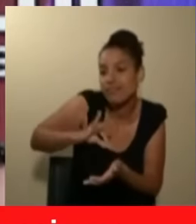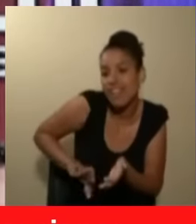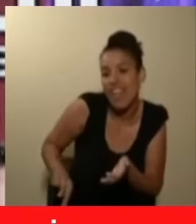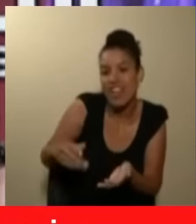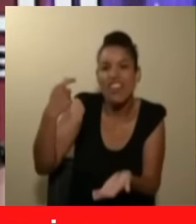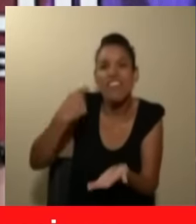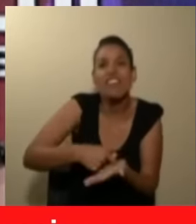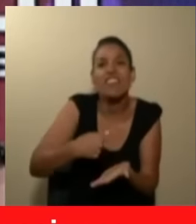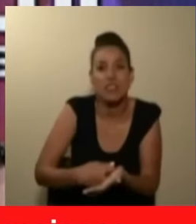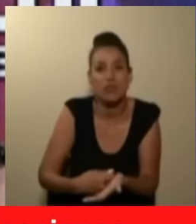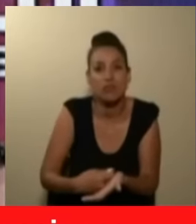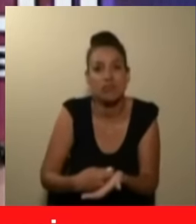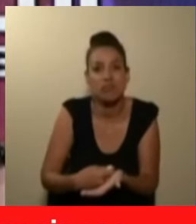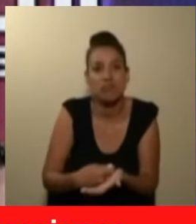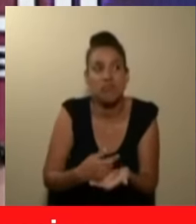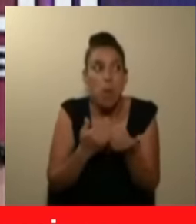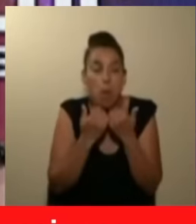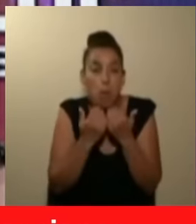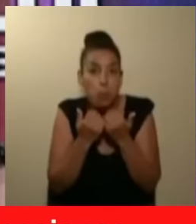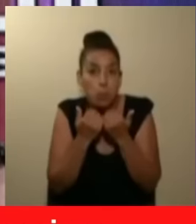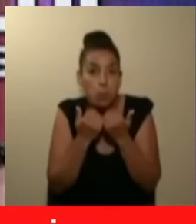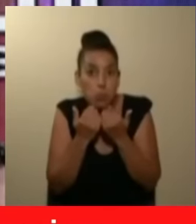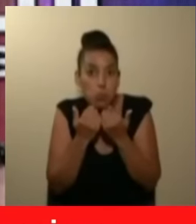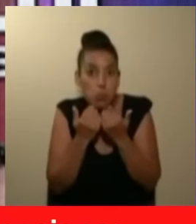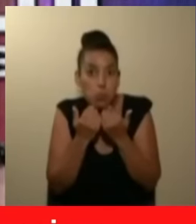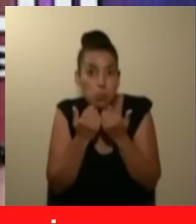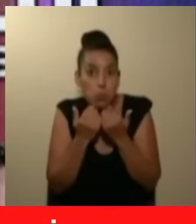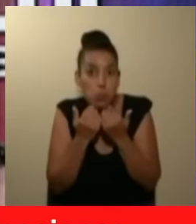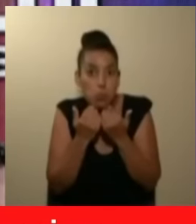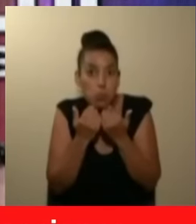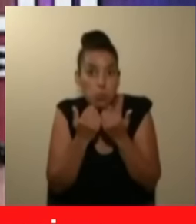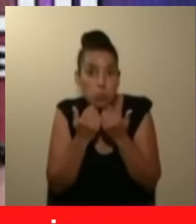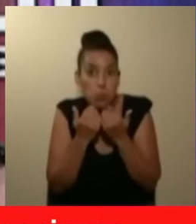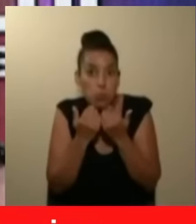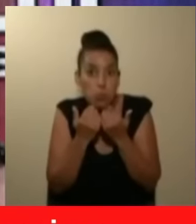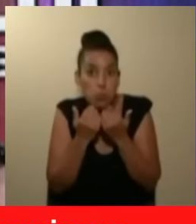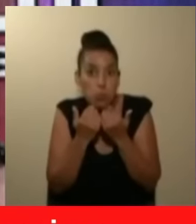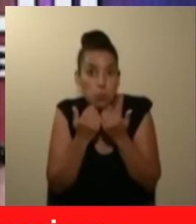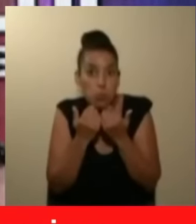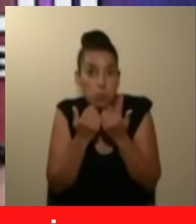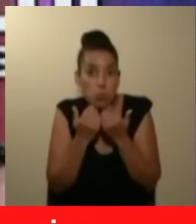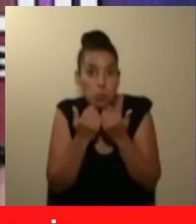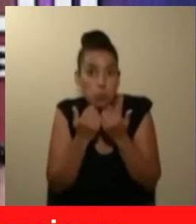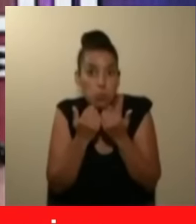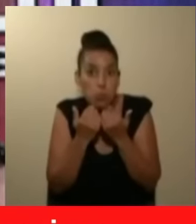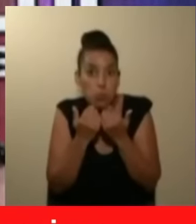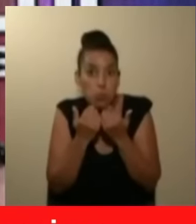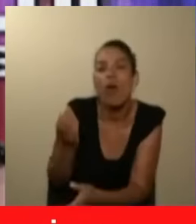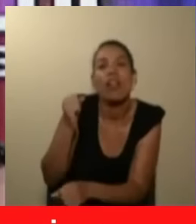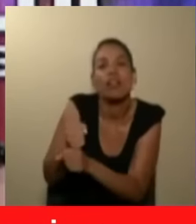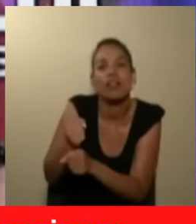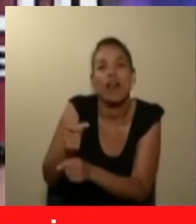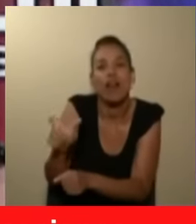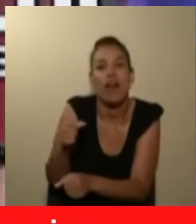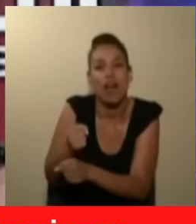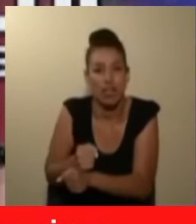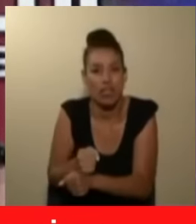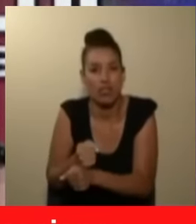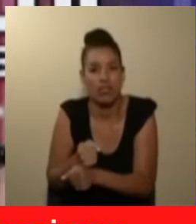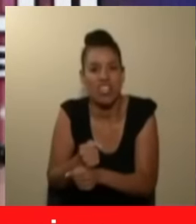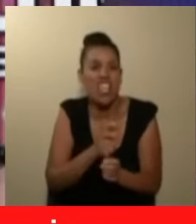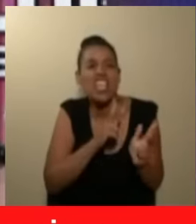No sabemos por qué. En realidad se habla de la elección a favor del trabajador, diciendo algo así como que, bueno, en el